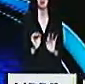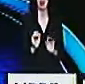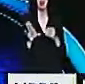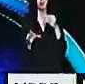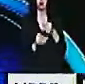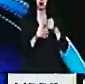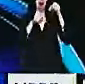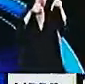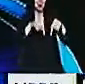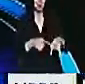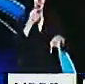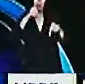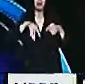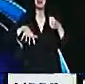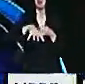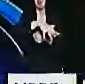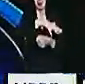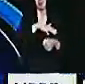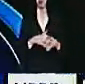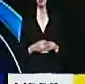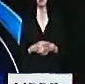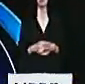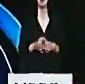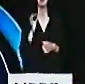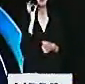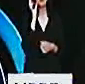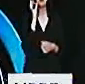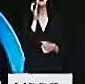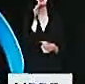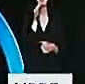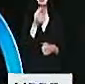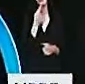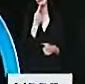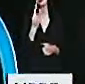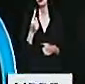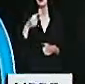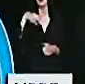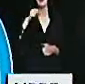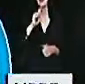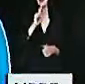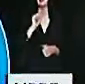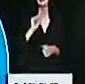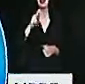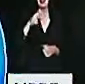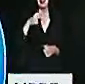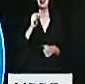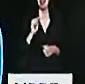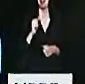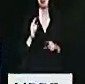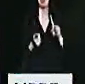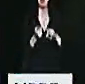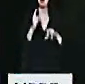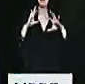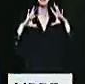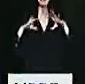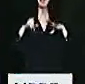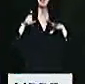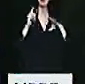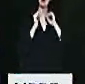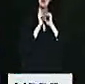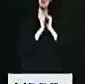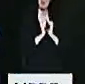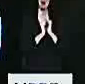aquí, porque solo aquí está ese contexto. Yo quería preguntarle algo a Natacha. Primero, felicitar a tu colega